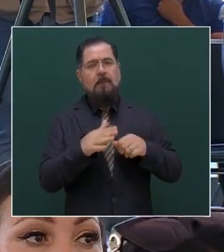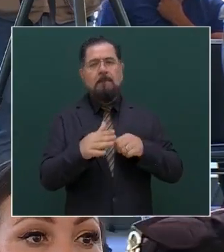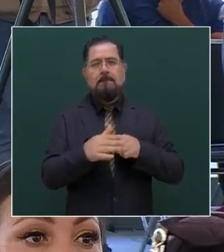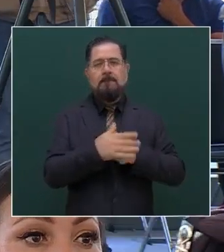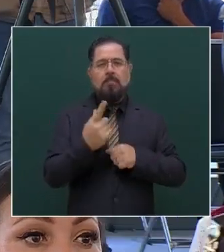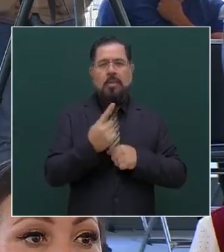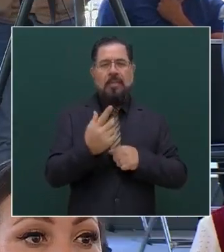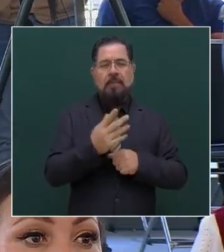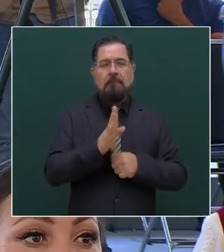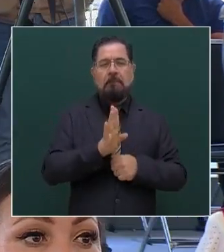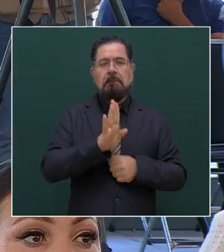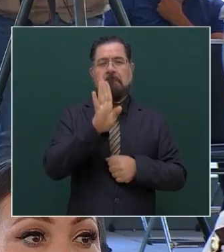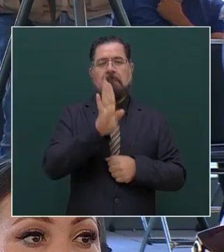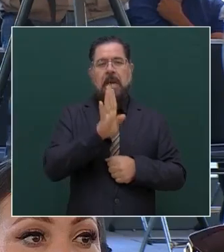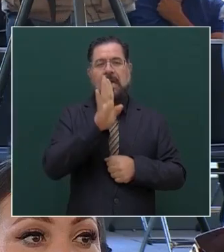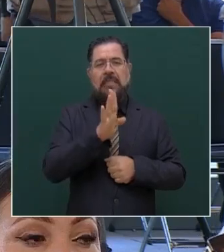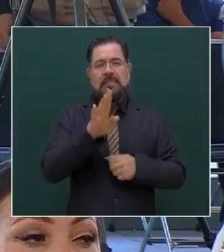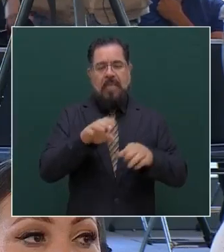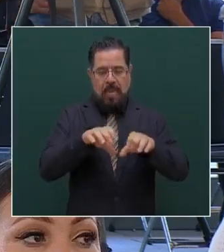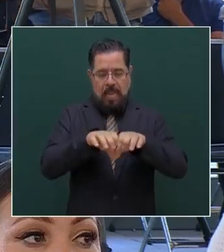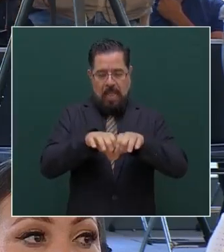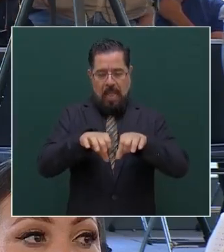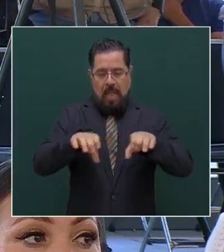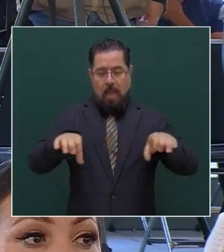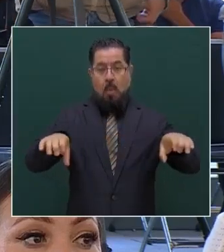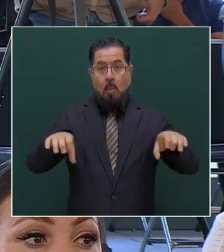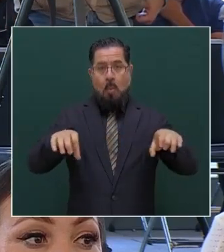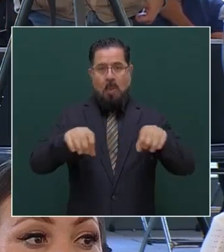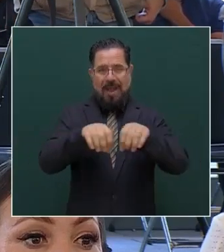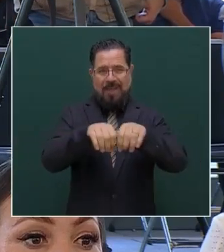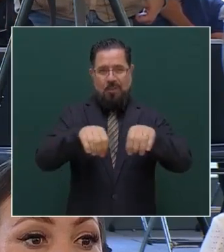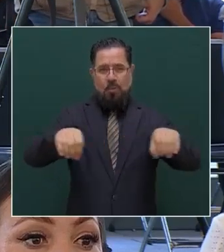manejó como si fuera el acueducto Independencia,